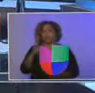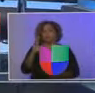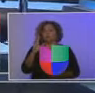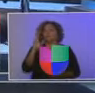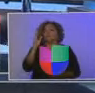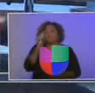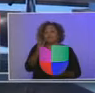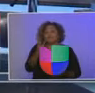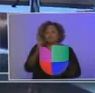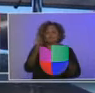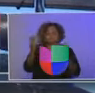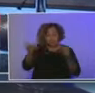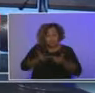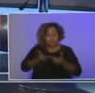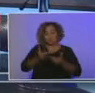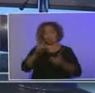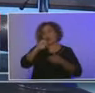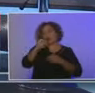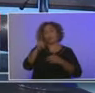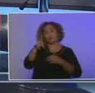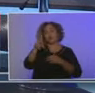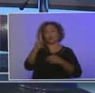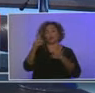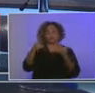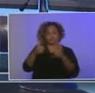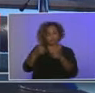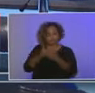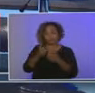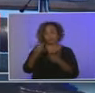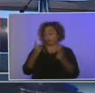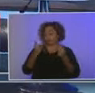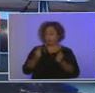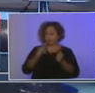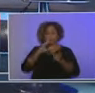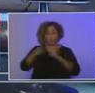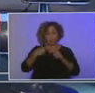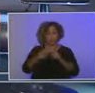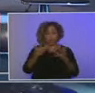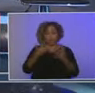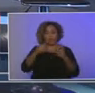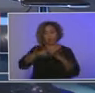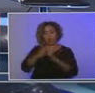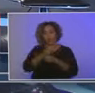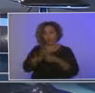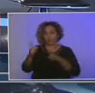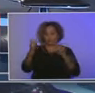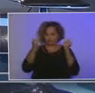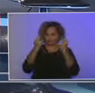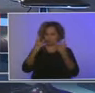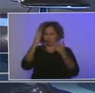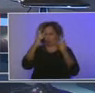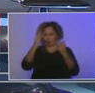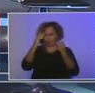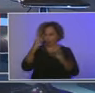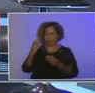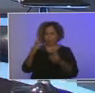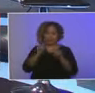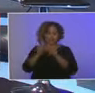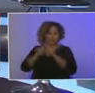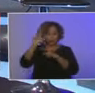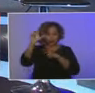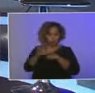Bueno, amigos, ¿qué tal? Bienvenidos a Jugando Pelota Dura. Vamos a arrancar el juego rápido. Comenzamos la semana con mucha información, como todos los